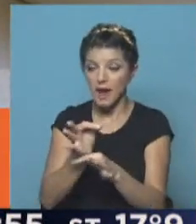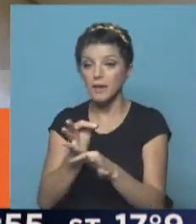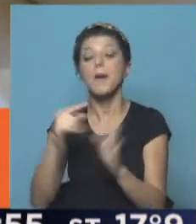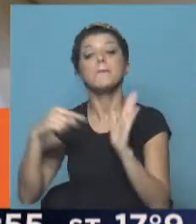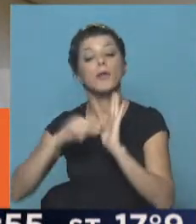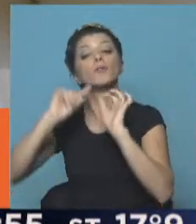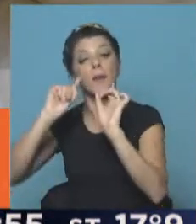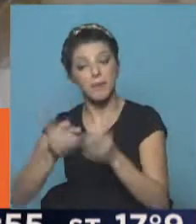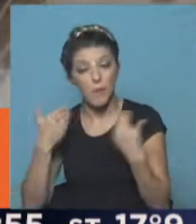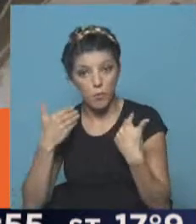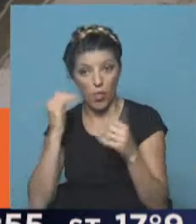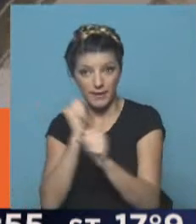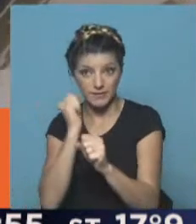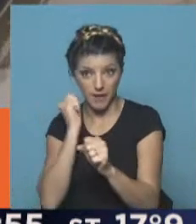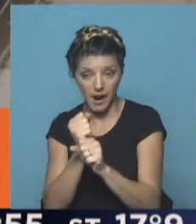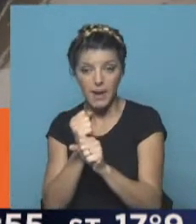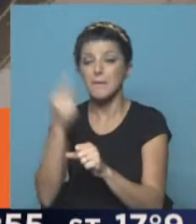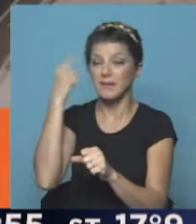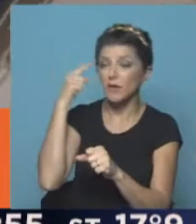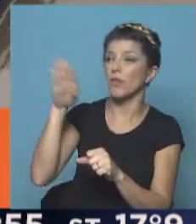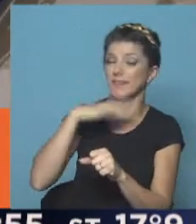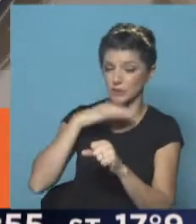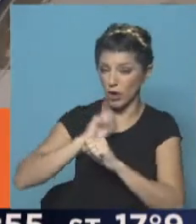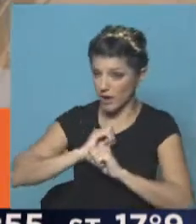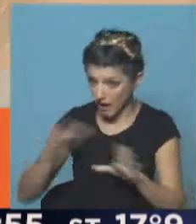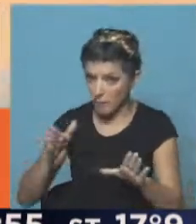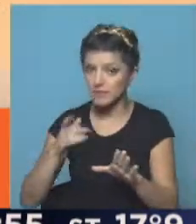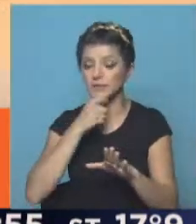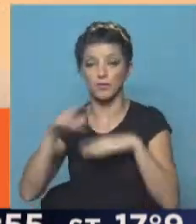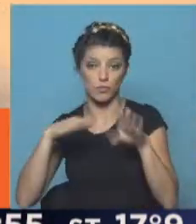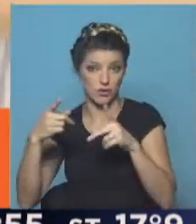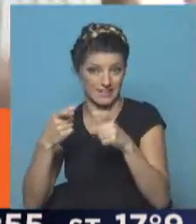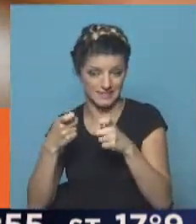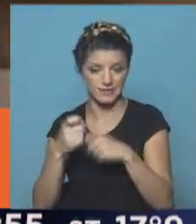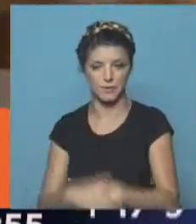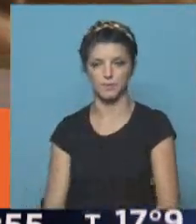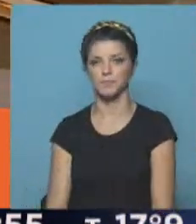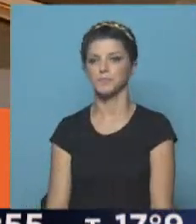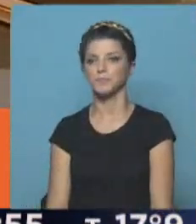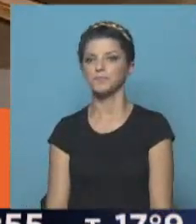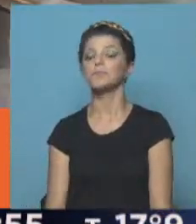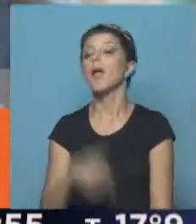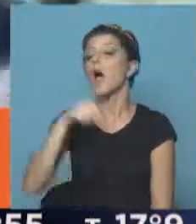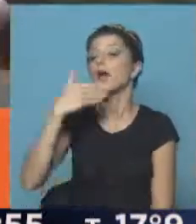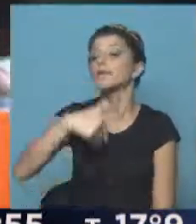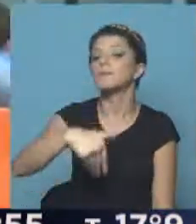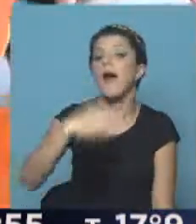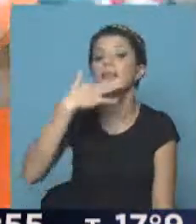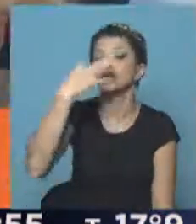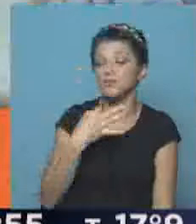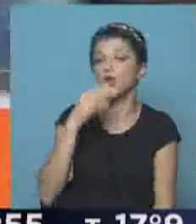trabajar para los delitos complejos cuando la circunstancia de lamadrid ahora se inspira la decisión judicial